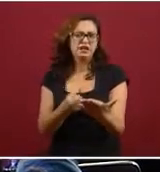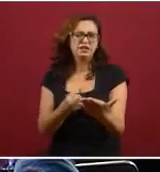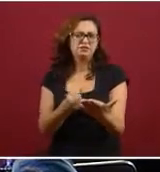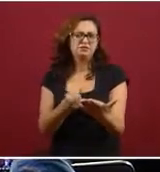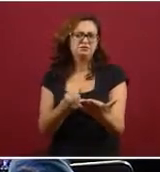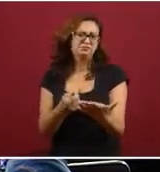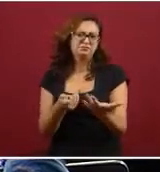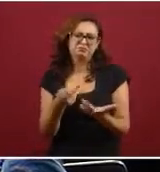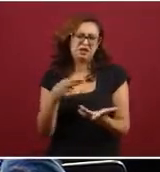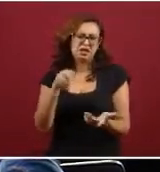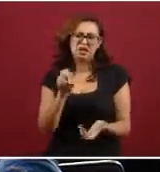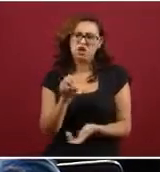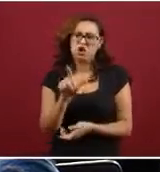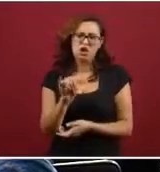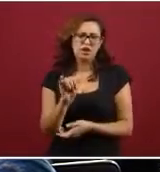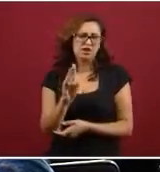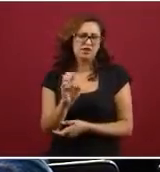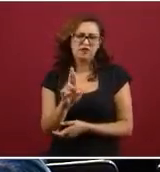neoliberal